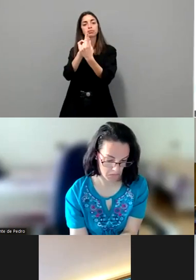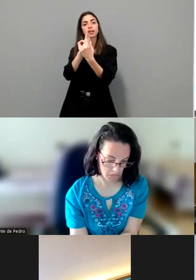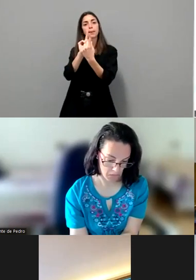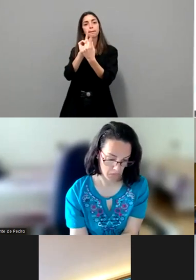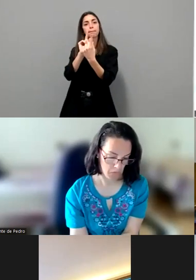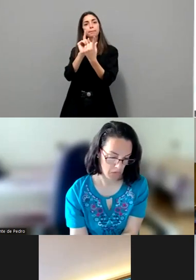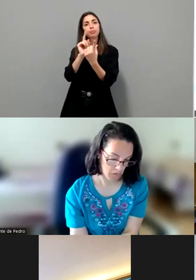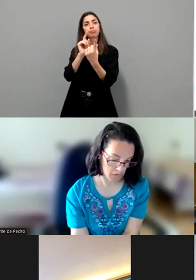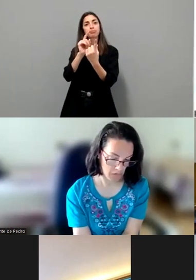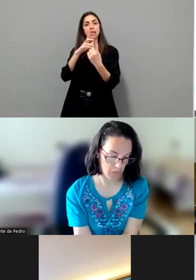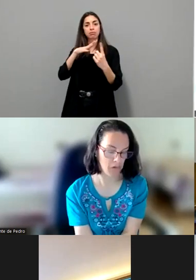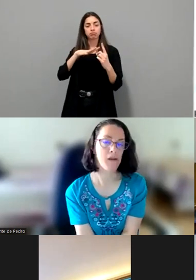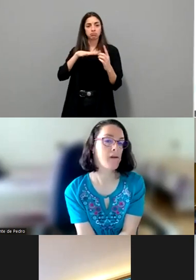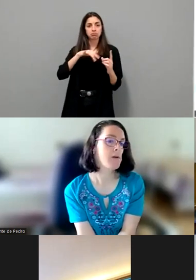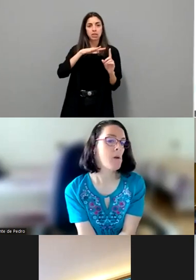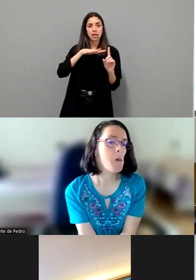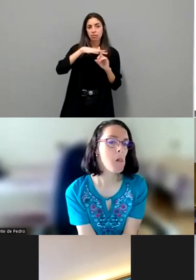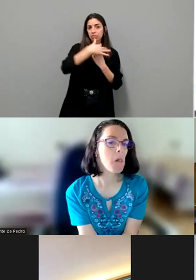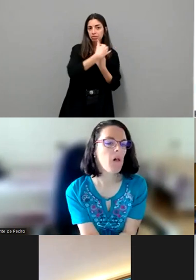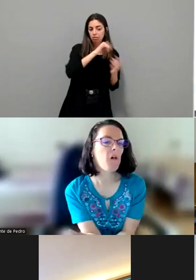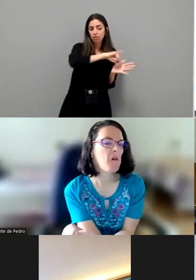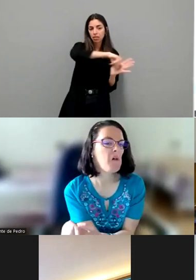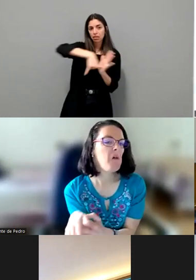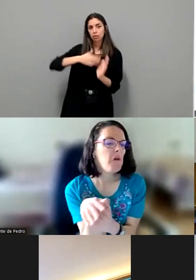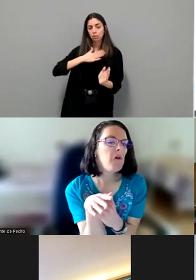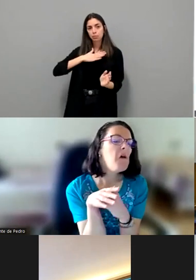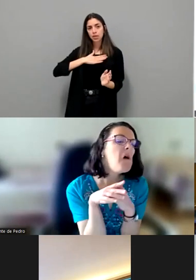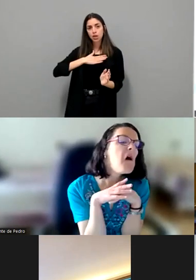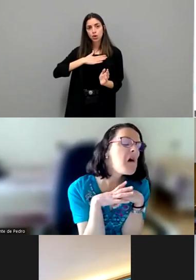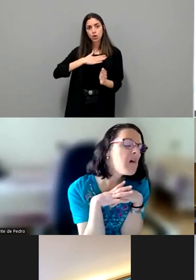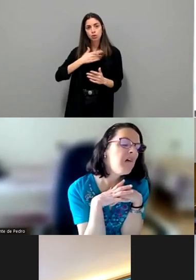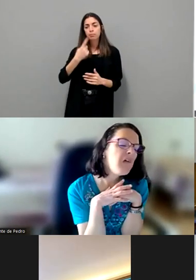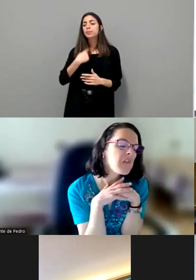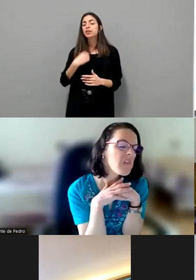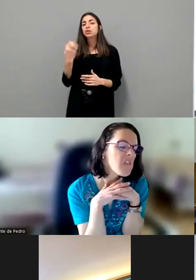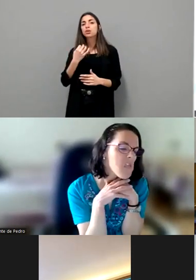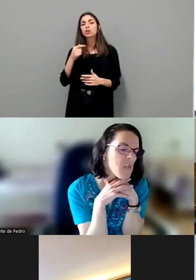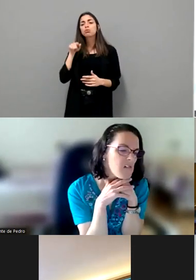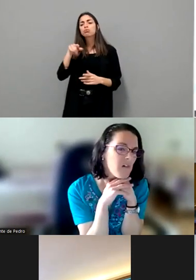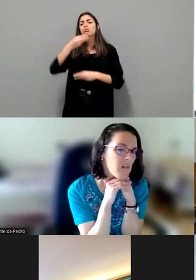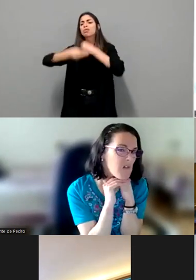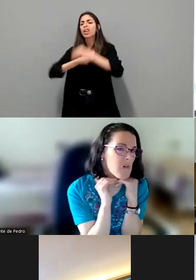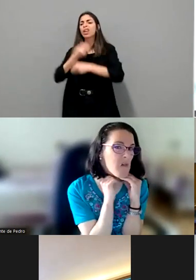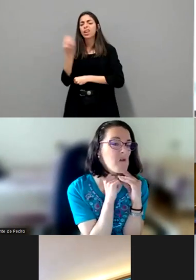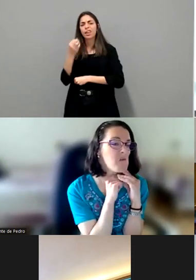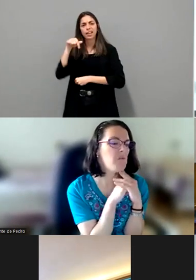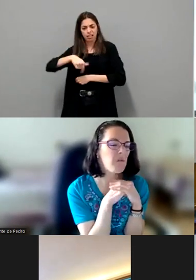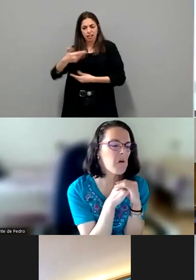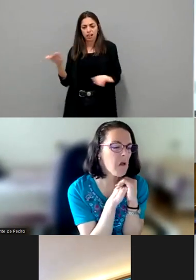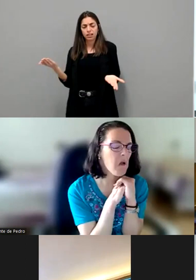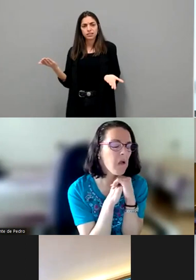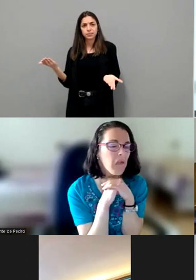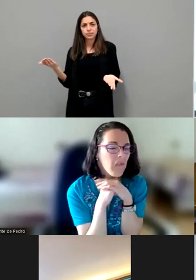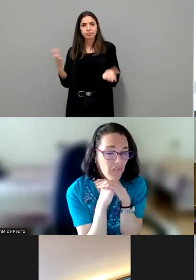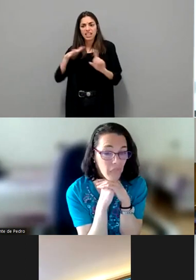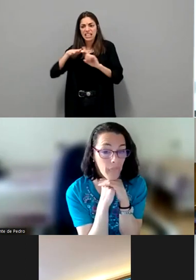de mi entorno cercano. Y me dijo que qué hacía allí